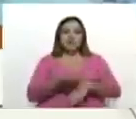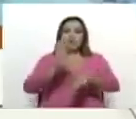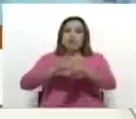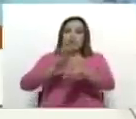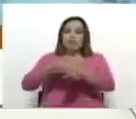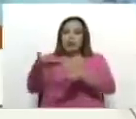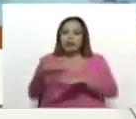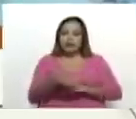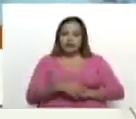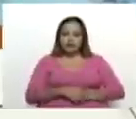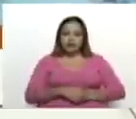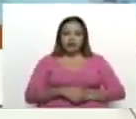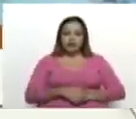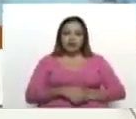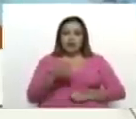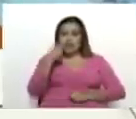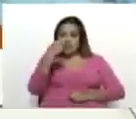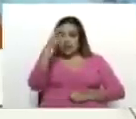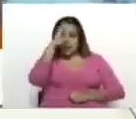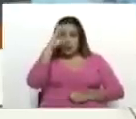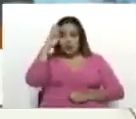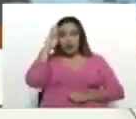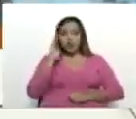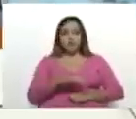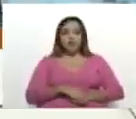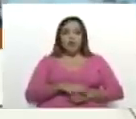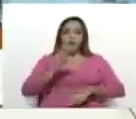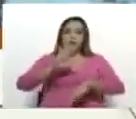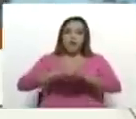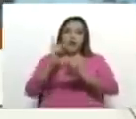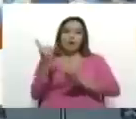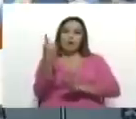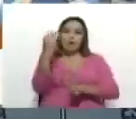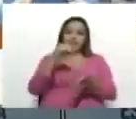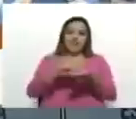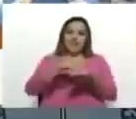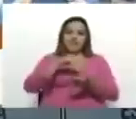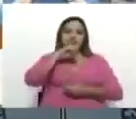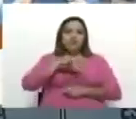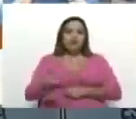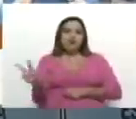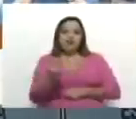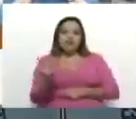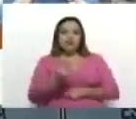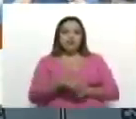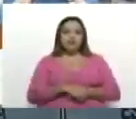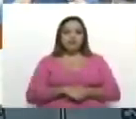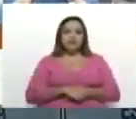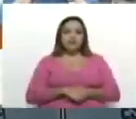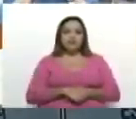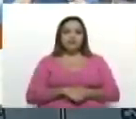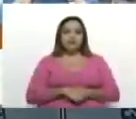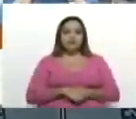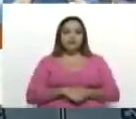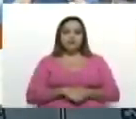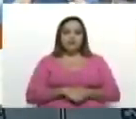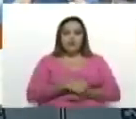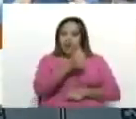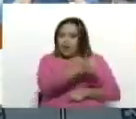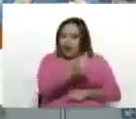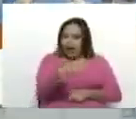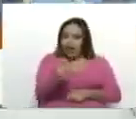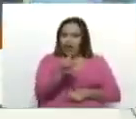qué como decía diosdado porque por primera vez en la historia de Venezuela de cada